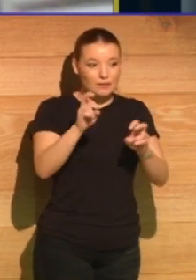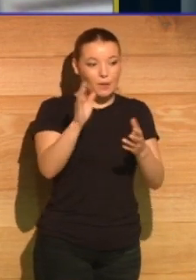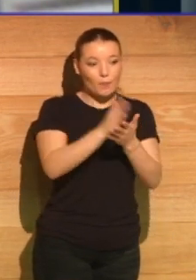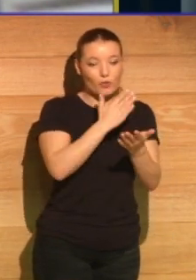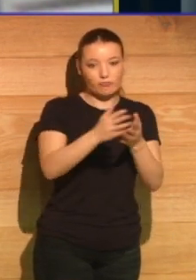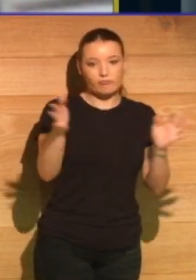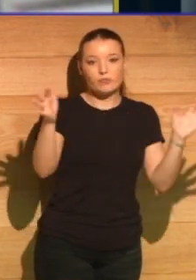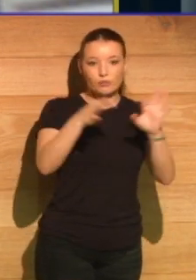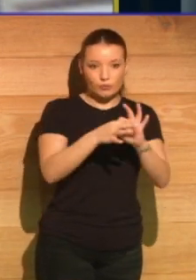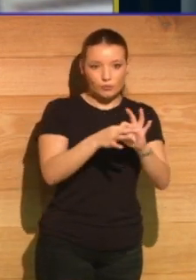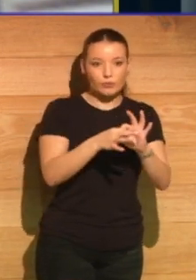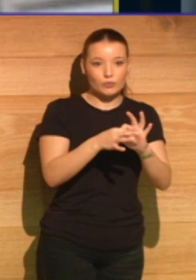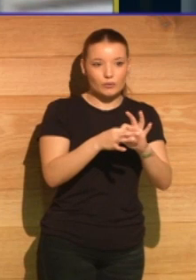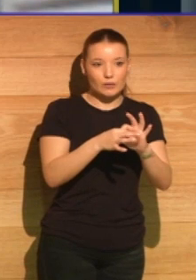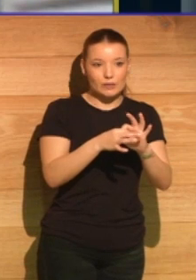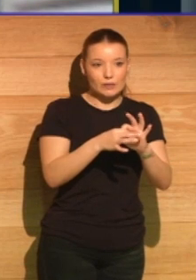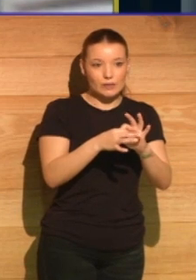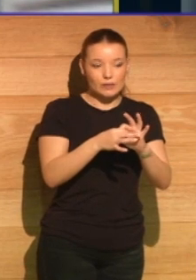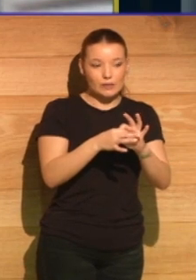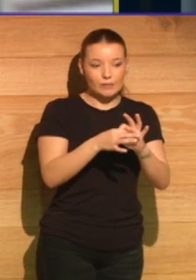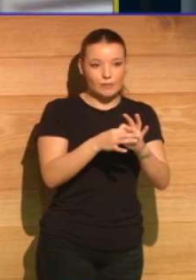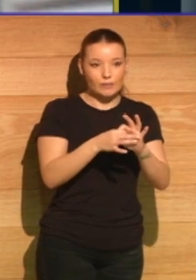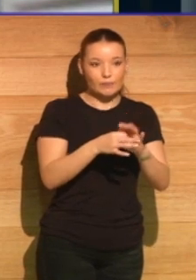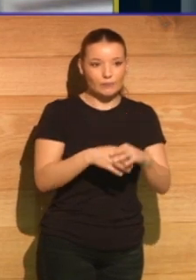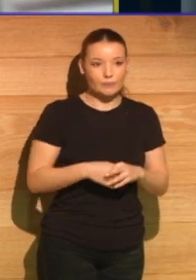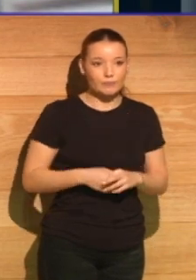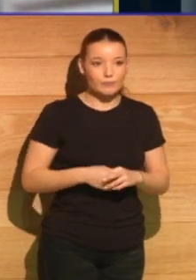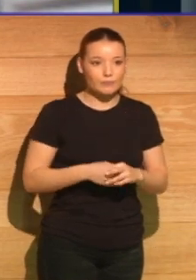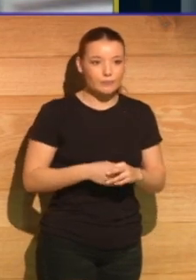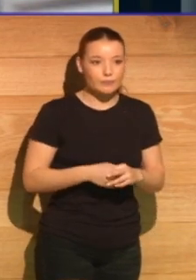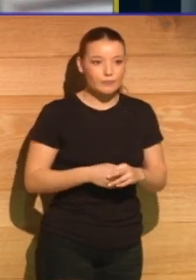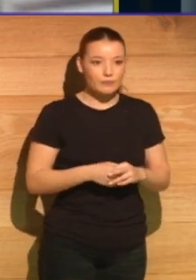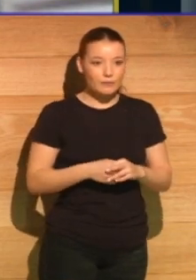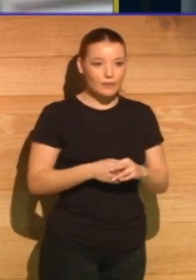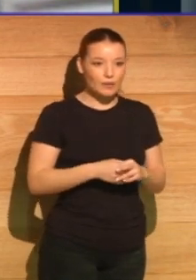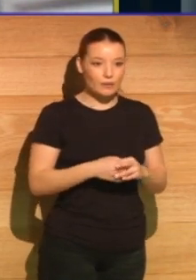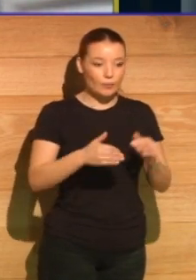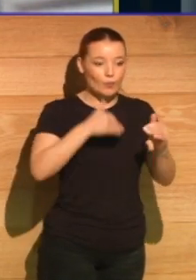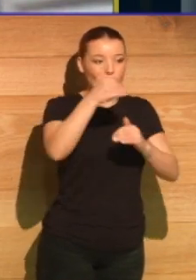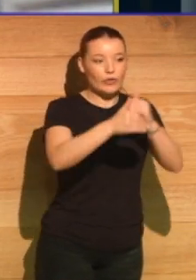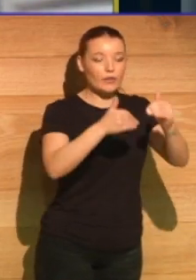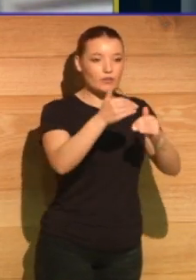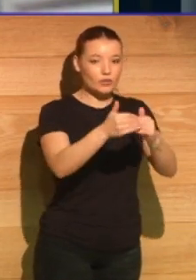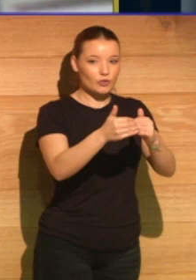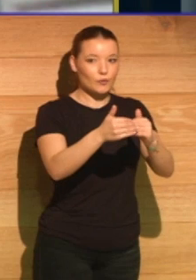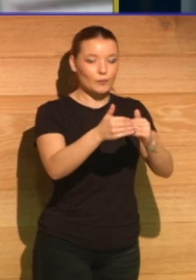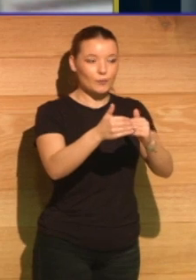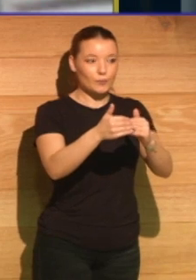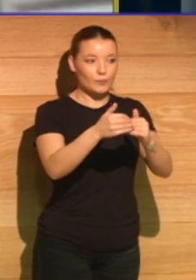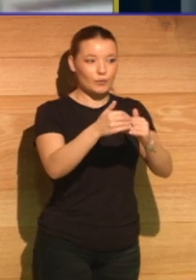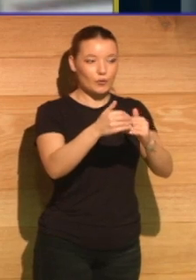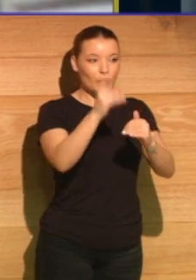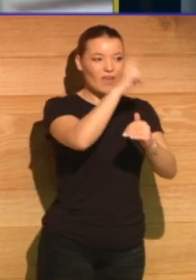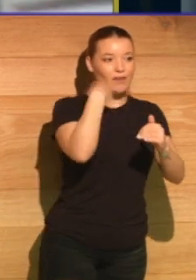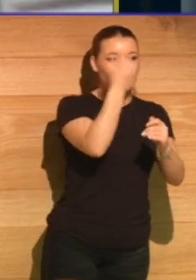estética es importante y es relevante. Bueno, pues en este proceso de poner cara y voz